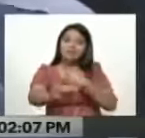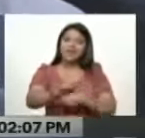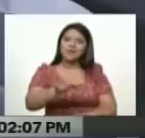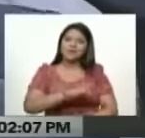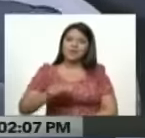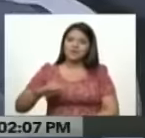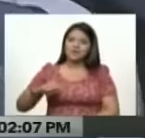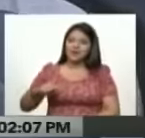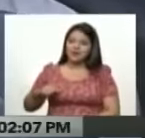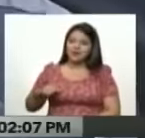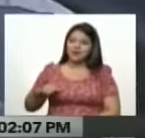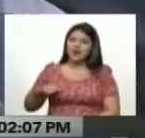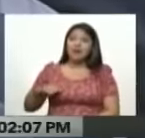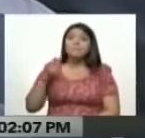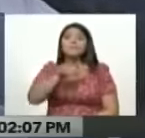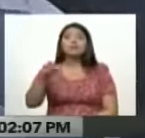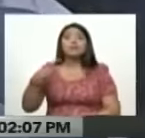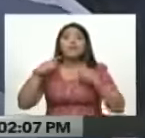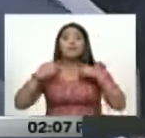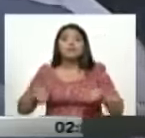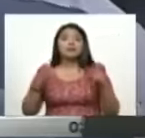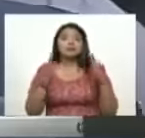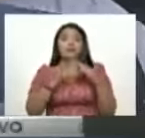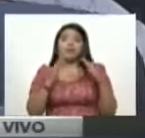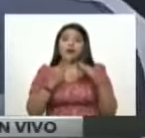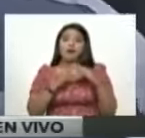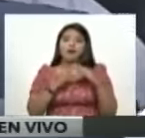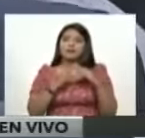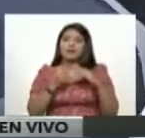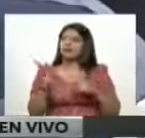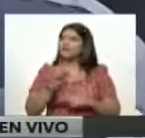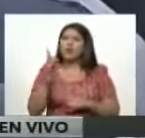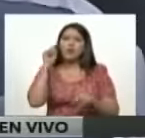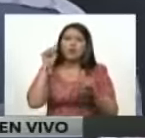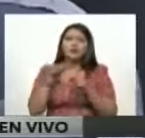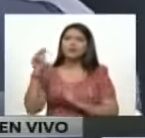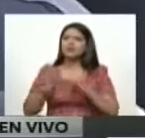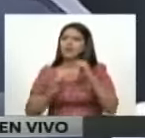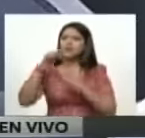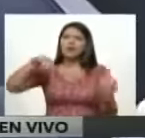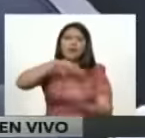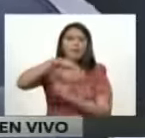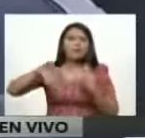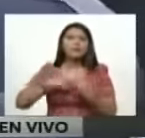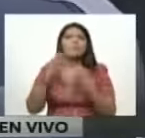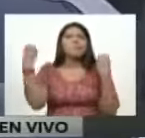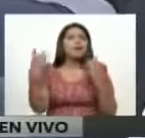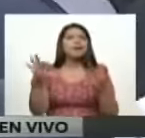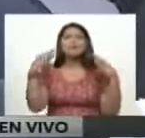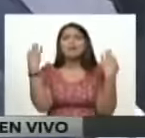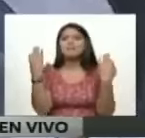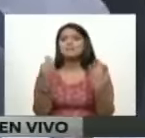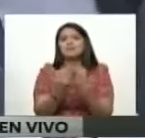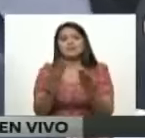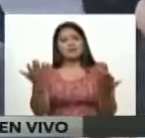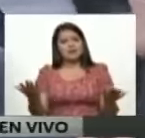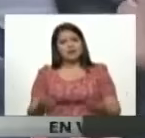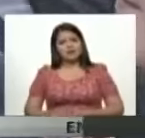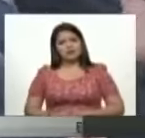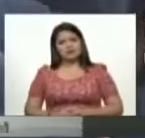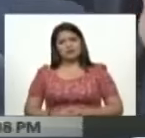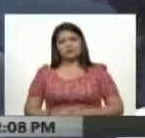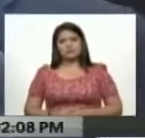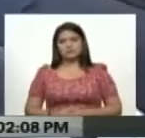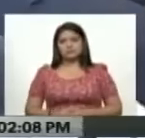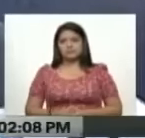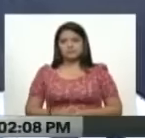de hipoteca, para que la gente pierda su vivienda. Y ese no es el sentido de las viviendas que está construyendo la revolución, es para la familia, es un bien de la familia. No, precisamente